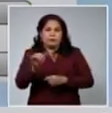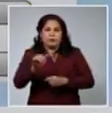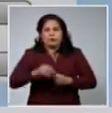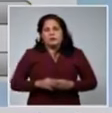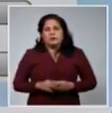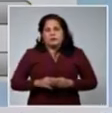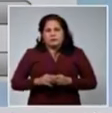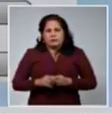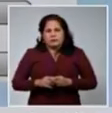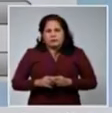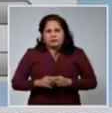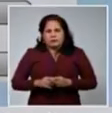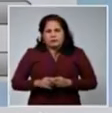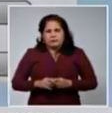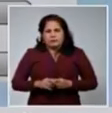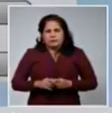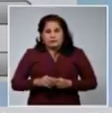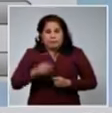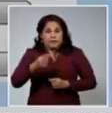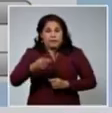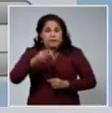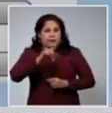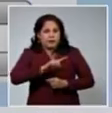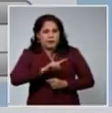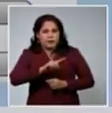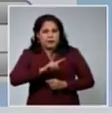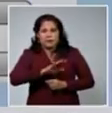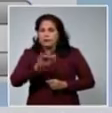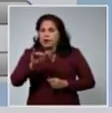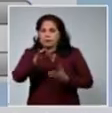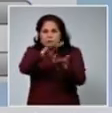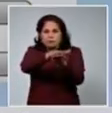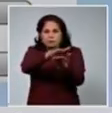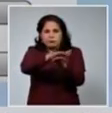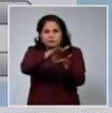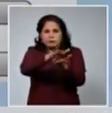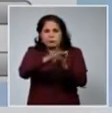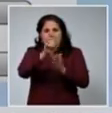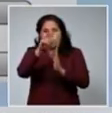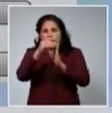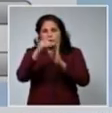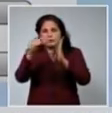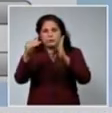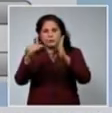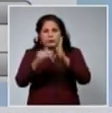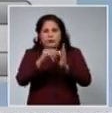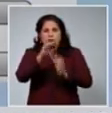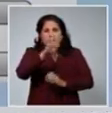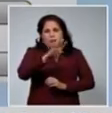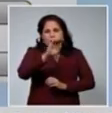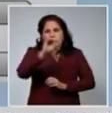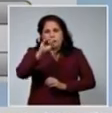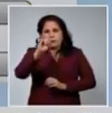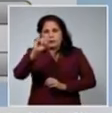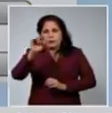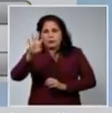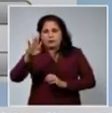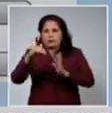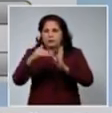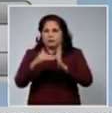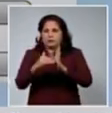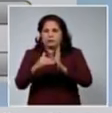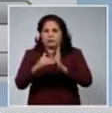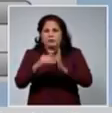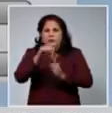un power pues ya se acumulan 2 millones 464 mil